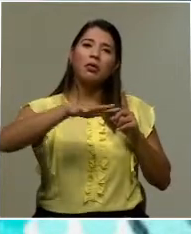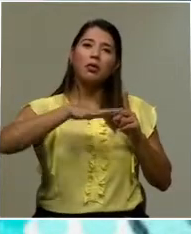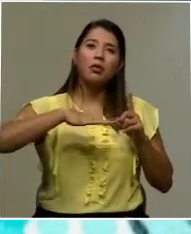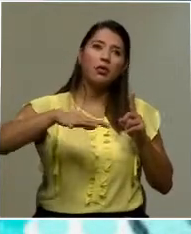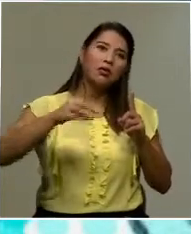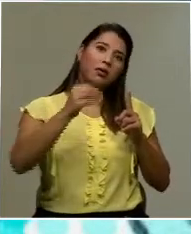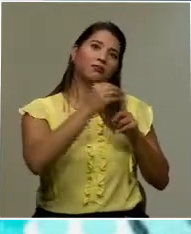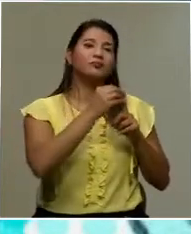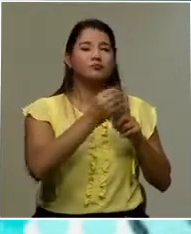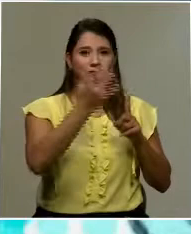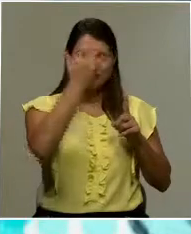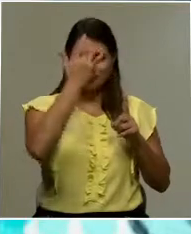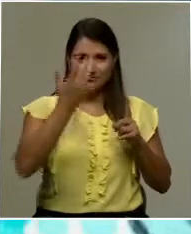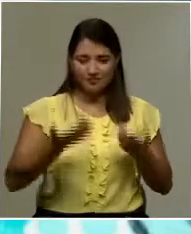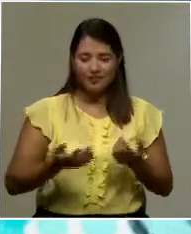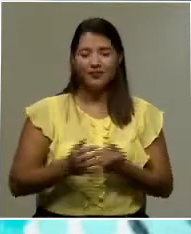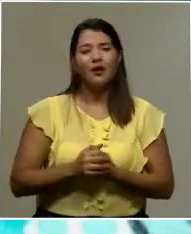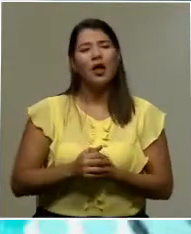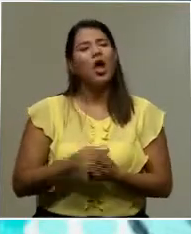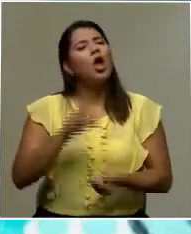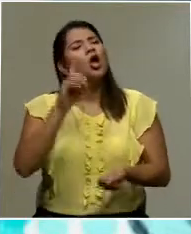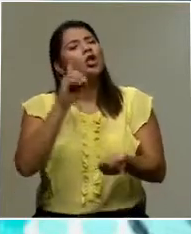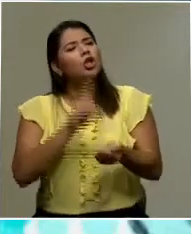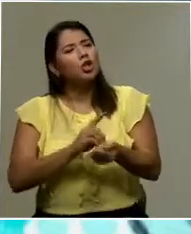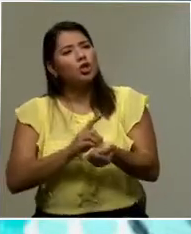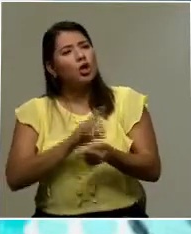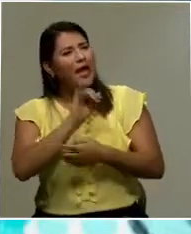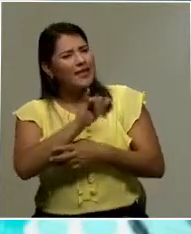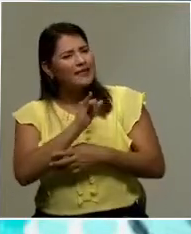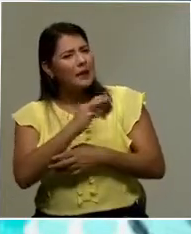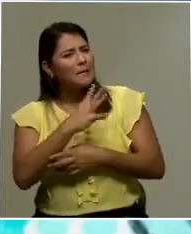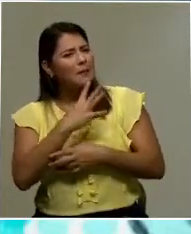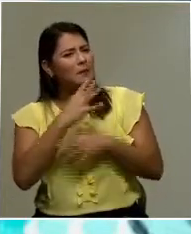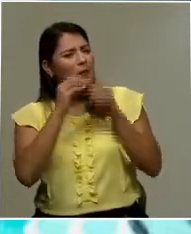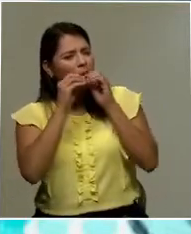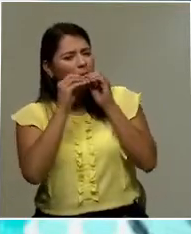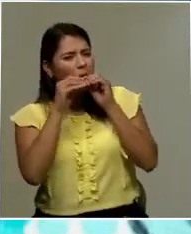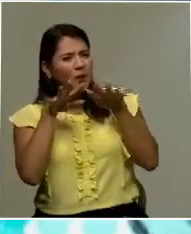de aerosoles que todos expelemos son